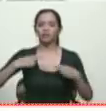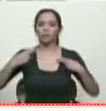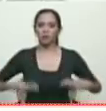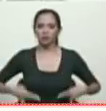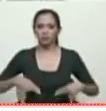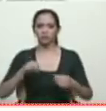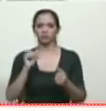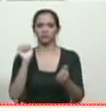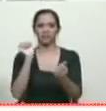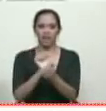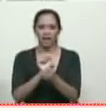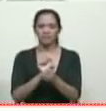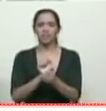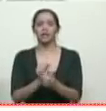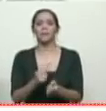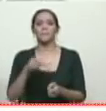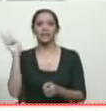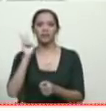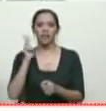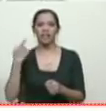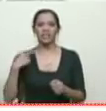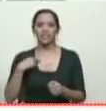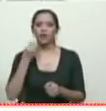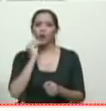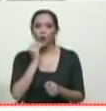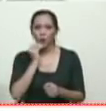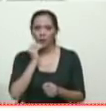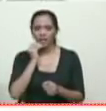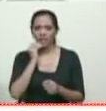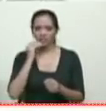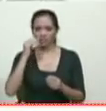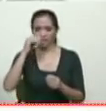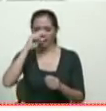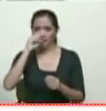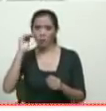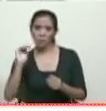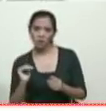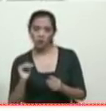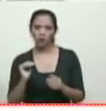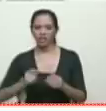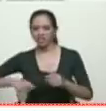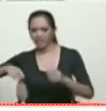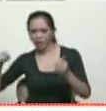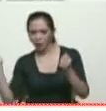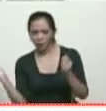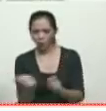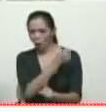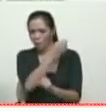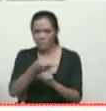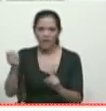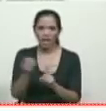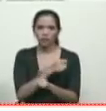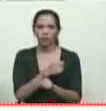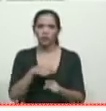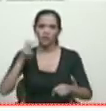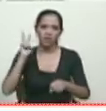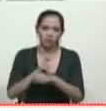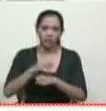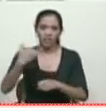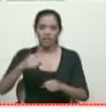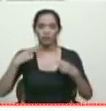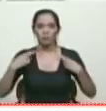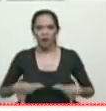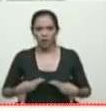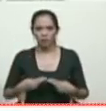venezolana donde tienen a menores de edad y los están golpeando, ¿verdad? Y habla de violación a los derechos humanos y hace un llamado